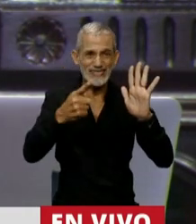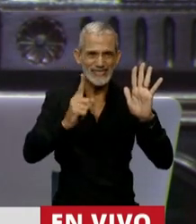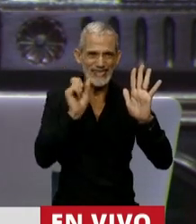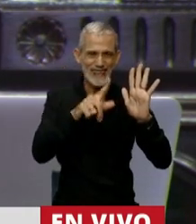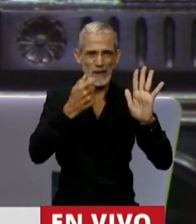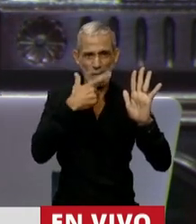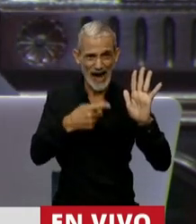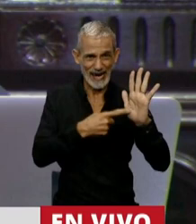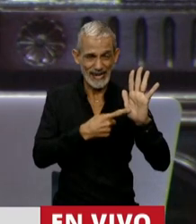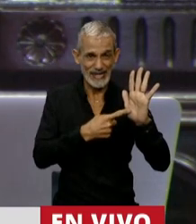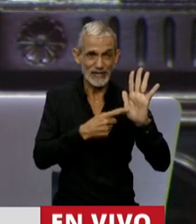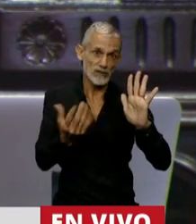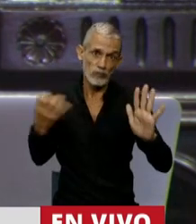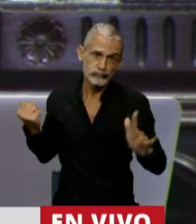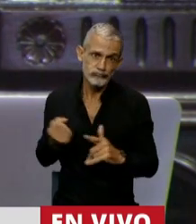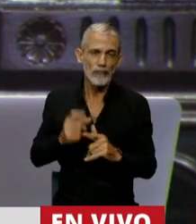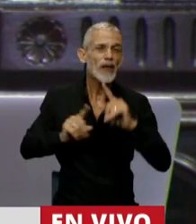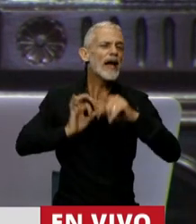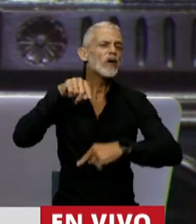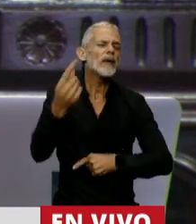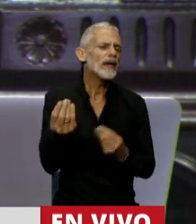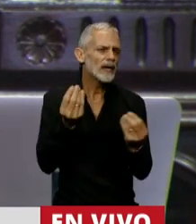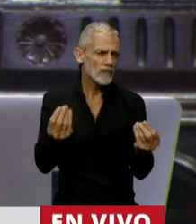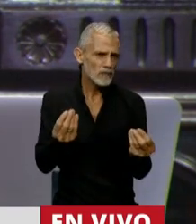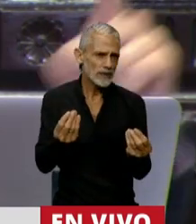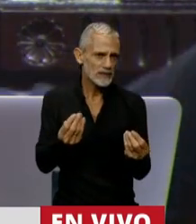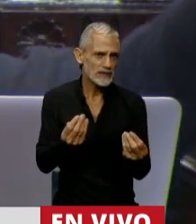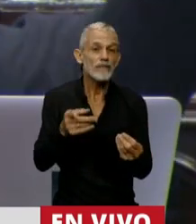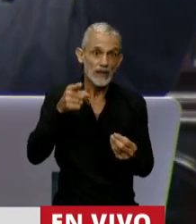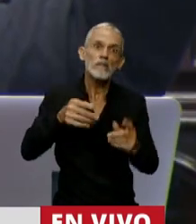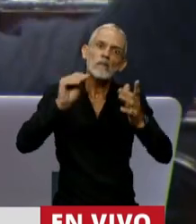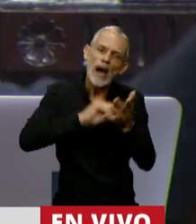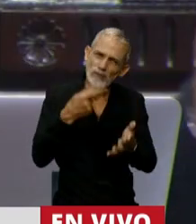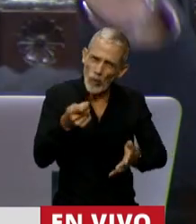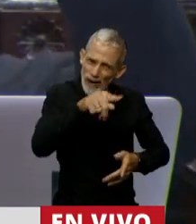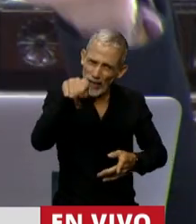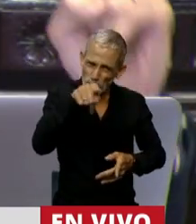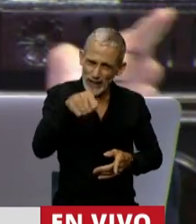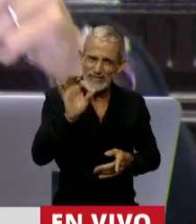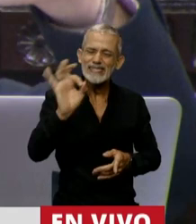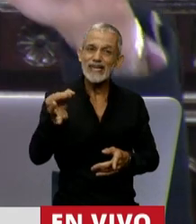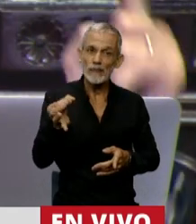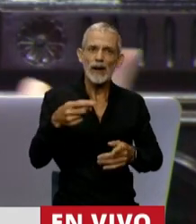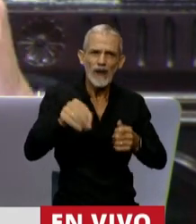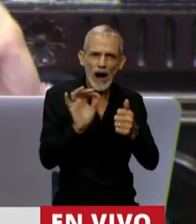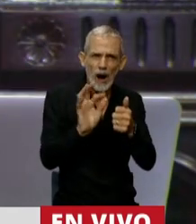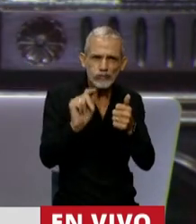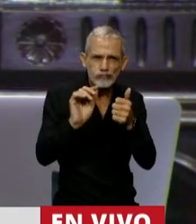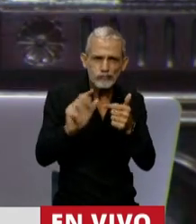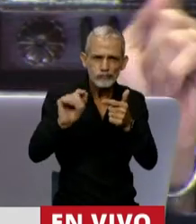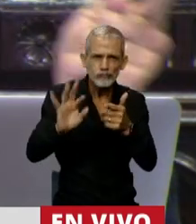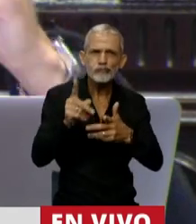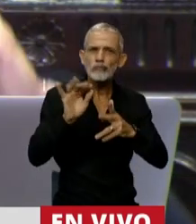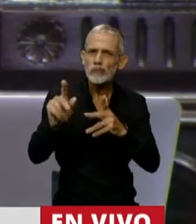Macri. ¿Qué va a pasar el próximo año? Te van a ir sacando respecto a la